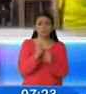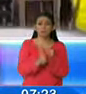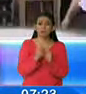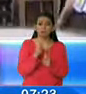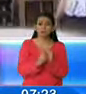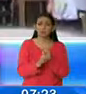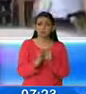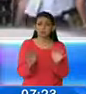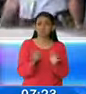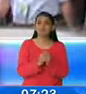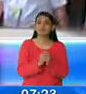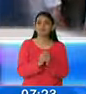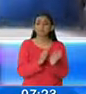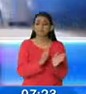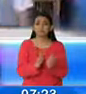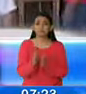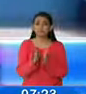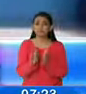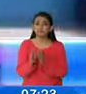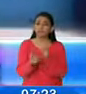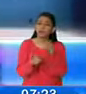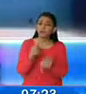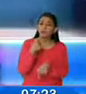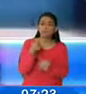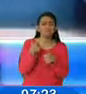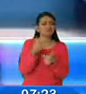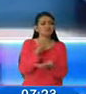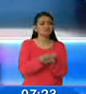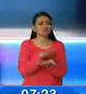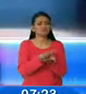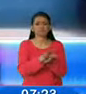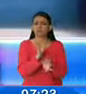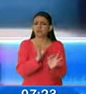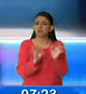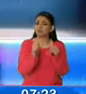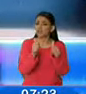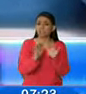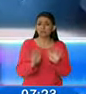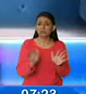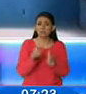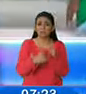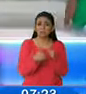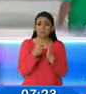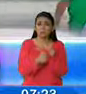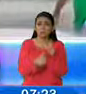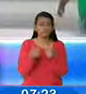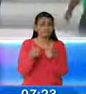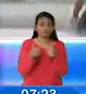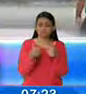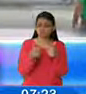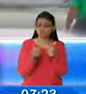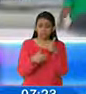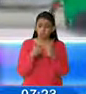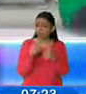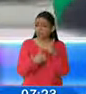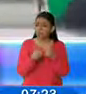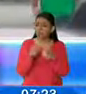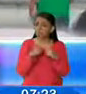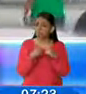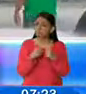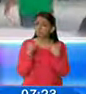Es más, la organización, decían muchos, era la adecuada para este proceso. Sí, muy bueno, muy bueno. Buen